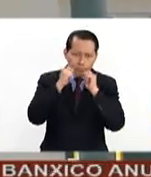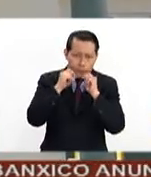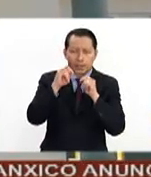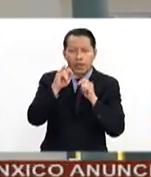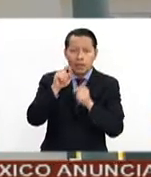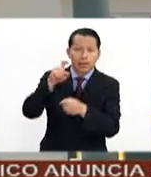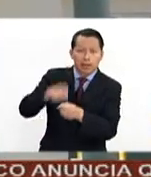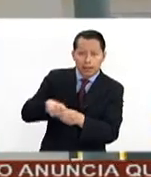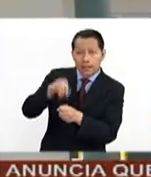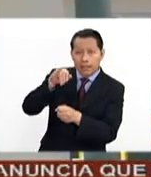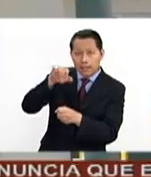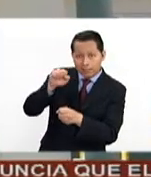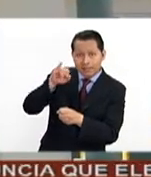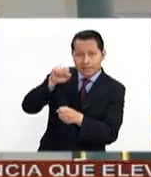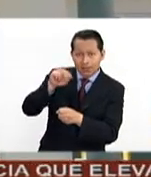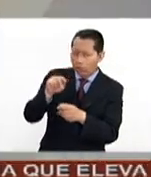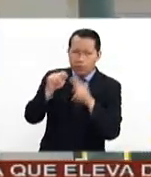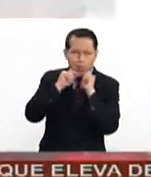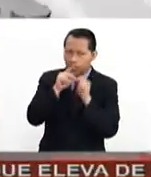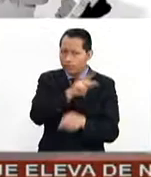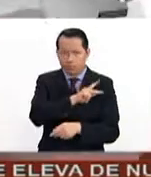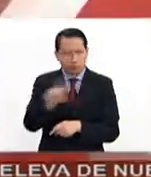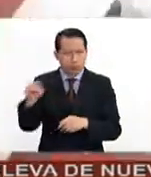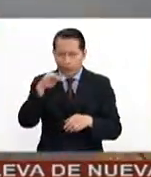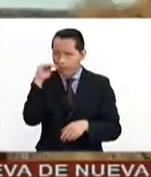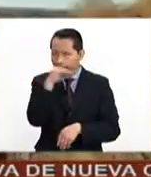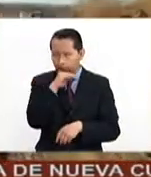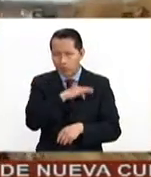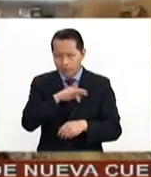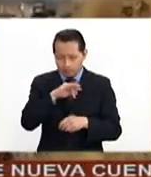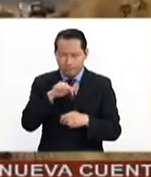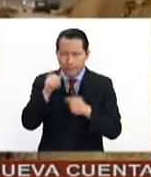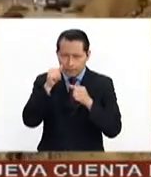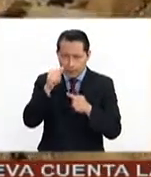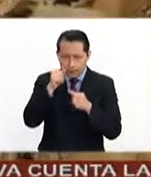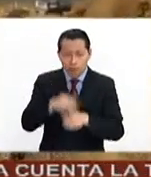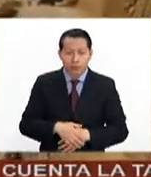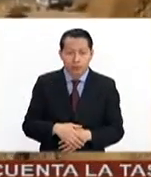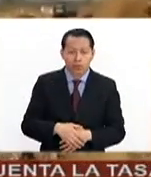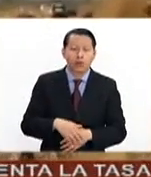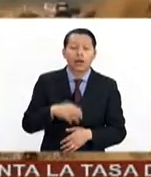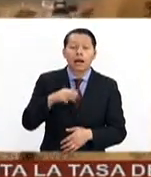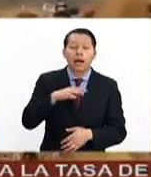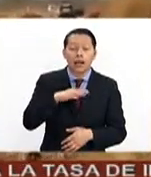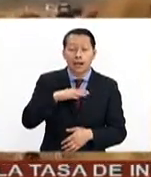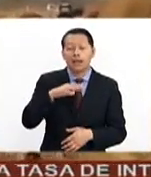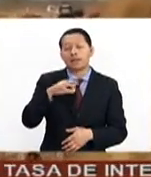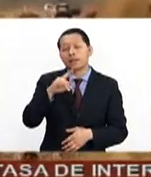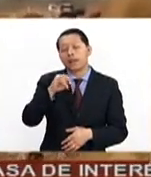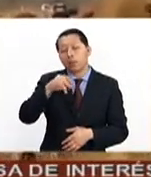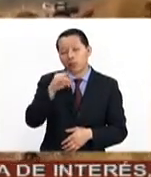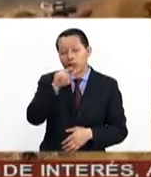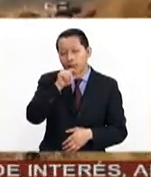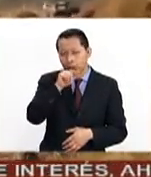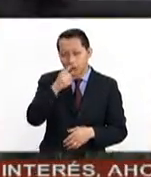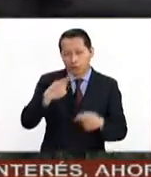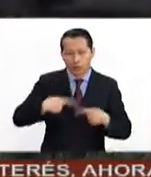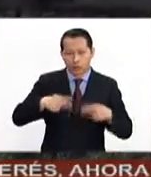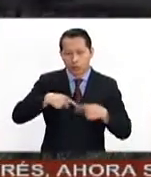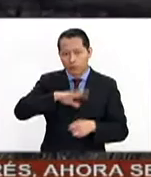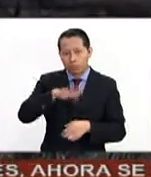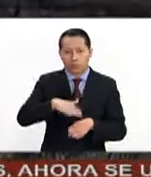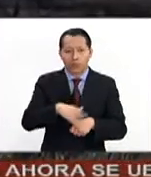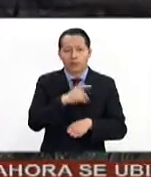o no derechohabientes del instituto. En el municipio de Tlajomulco, Jalisco, una persona perdió la vida luego